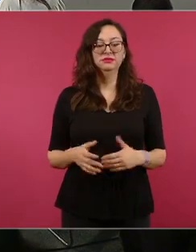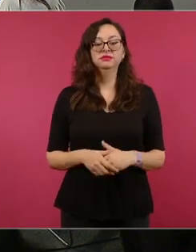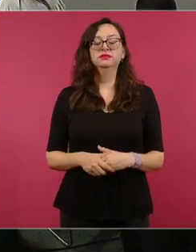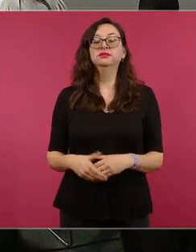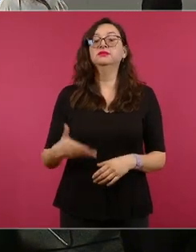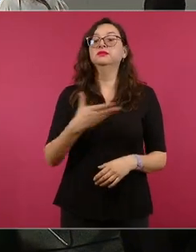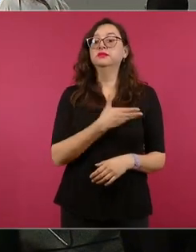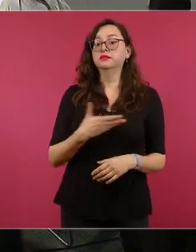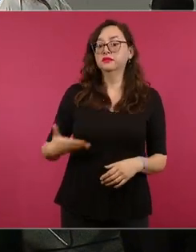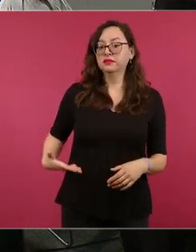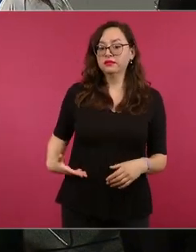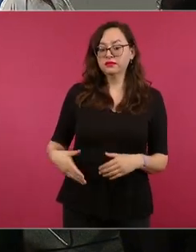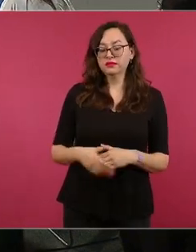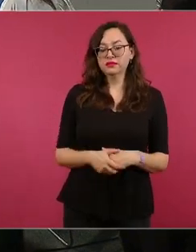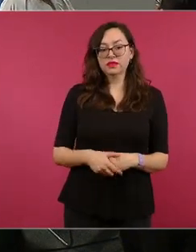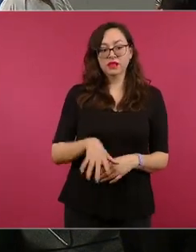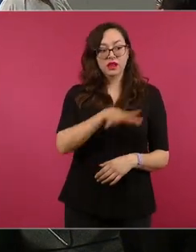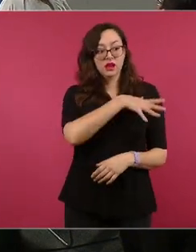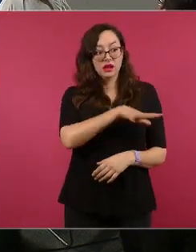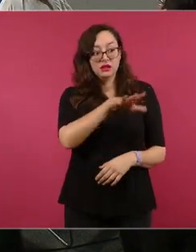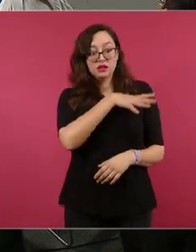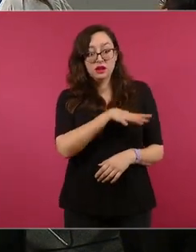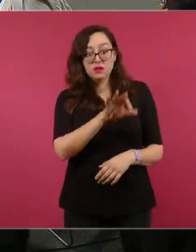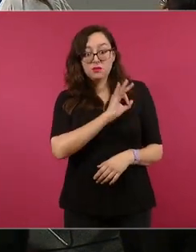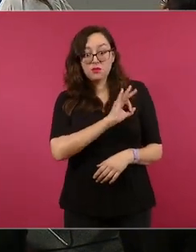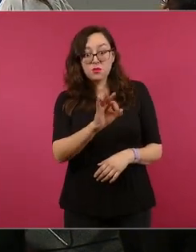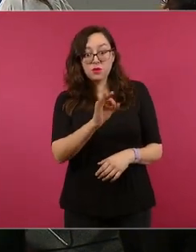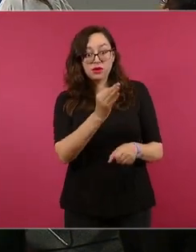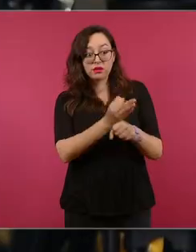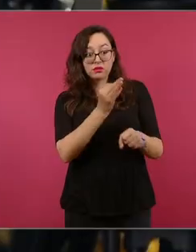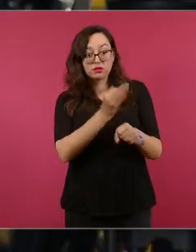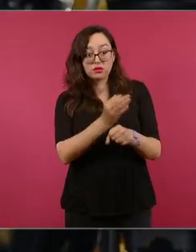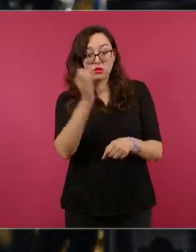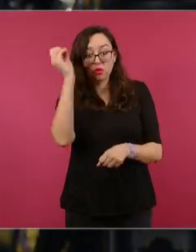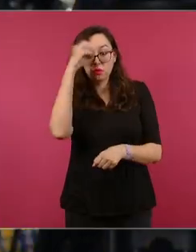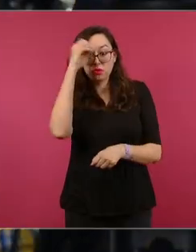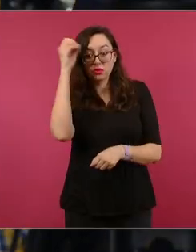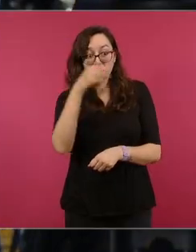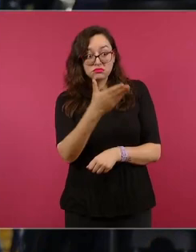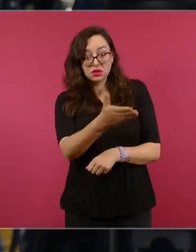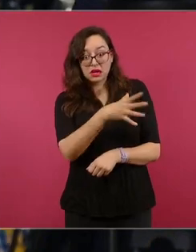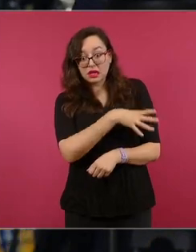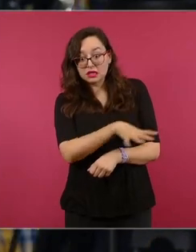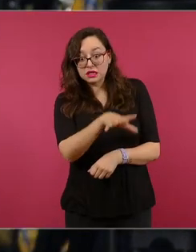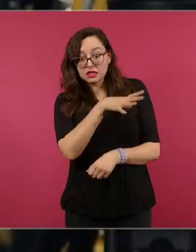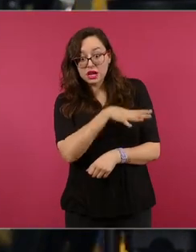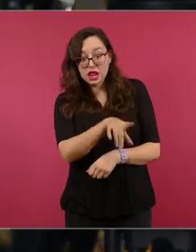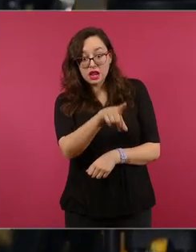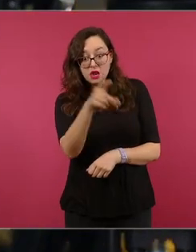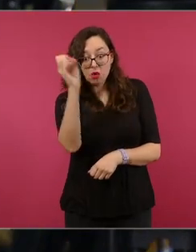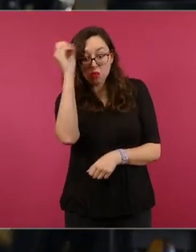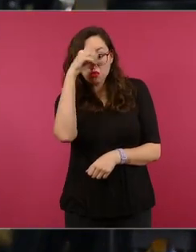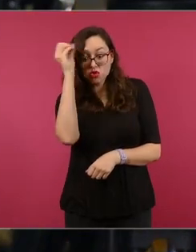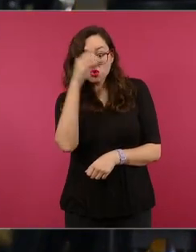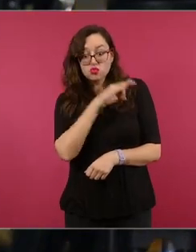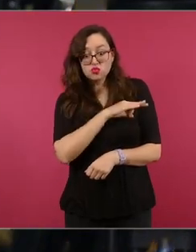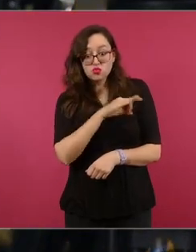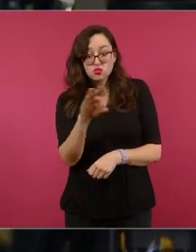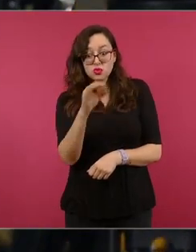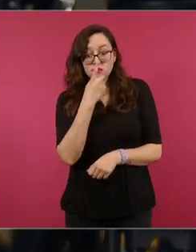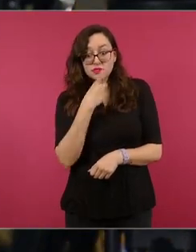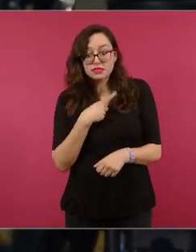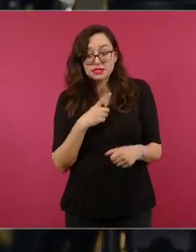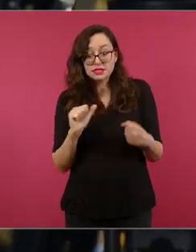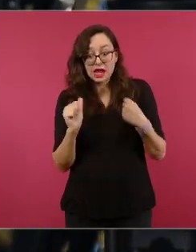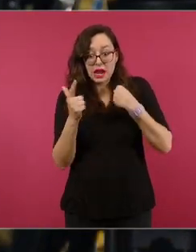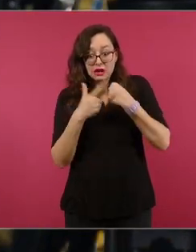Presidente, el general no va a dar ningún comentario en torno a estas cuestiones. ¿Cómo? El general no va a dar ningún comentario en torno a toda